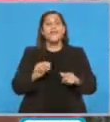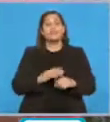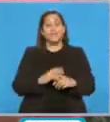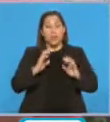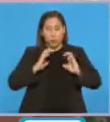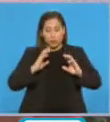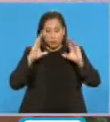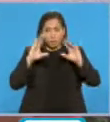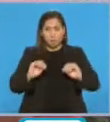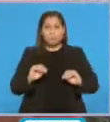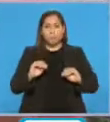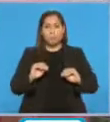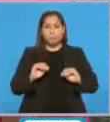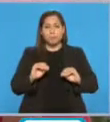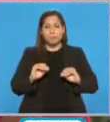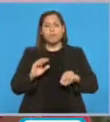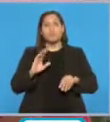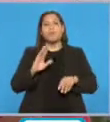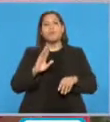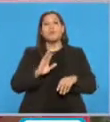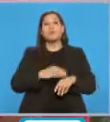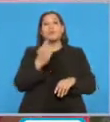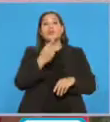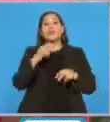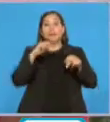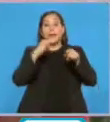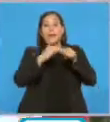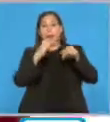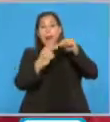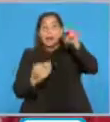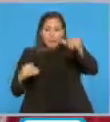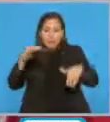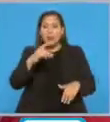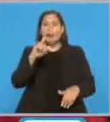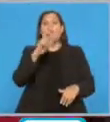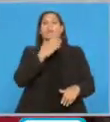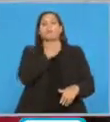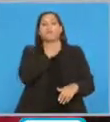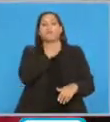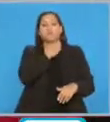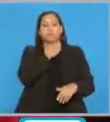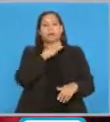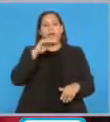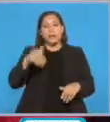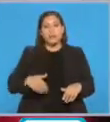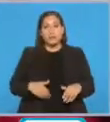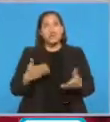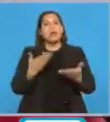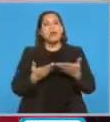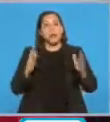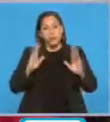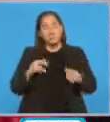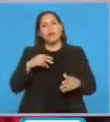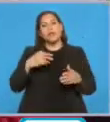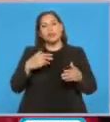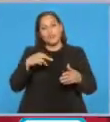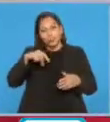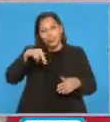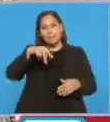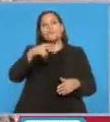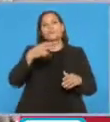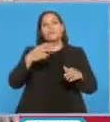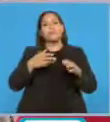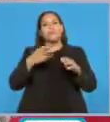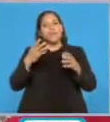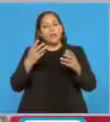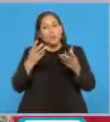cuadriplegia. Fue de un ahogamiento en una alberca. Fue un accidente que tuvo. ¿Y ahora? No, pues ahora ya caminamos, nos vamos en el